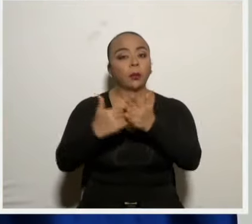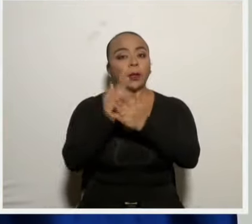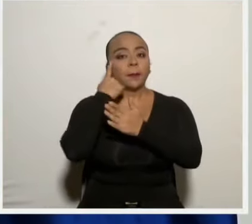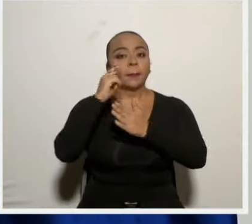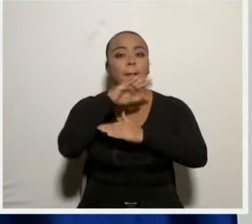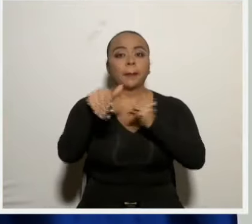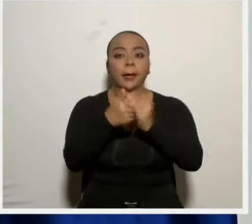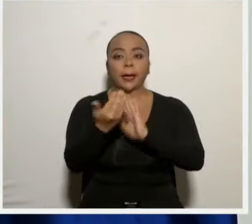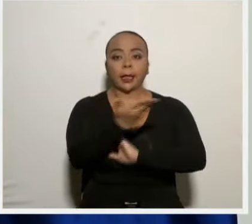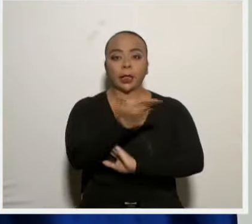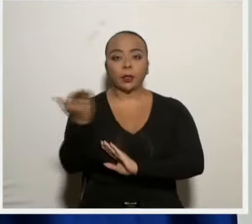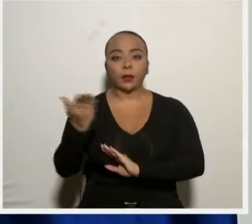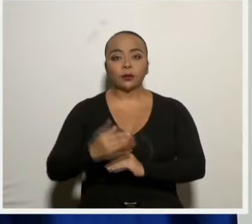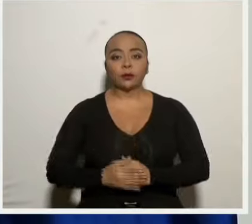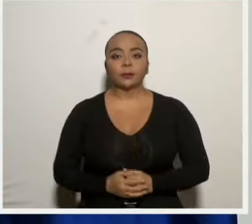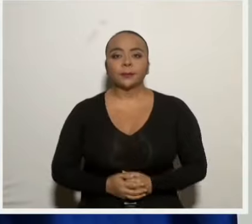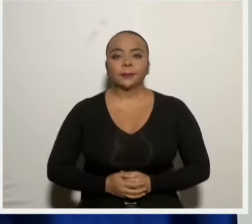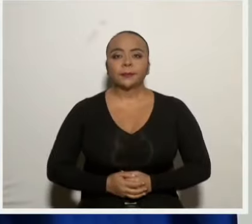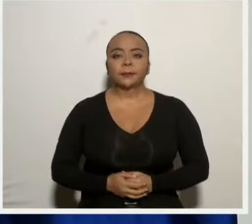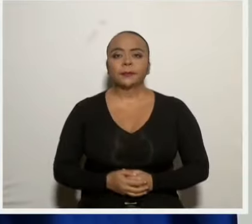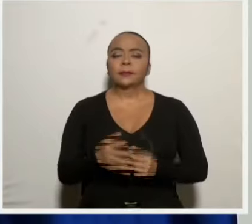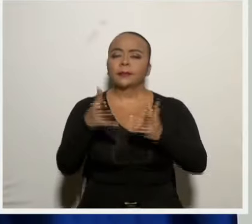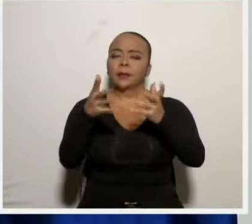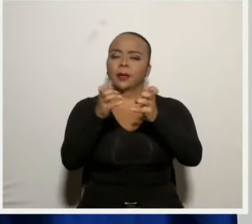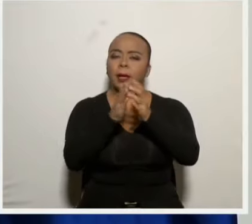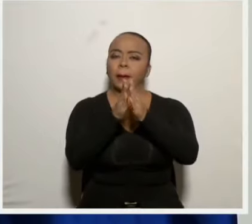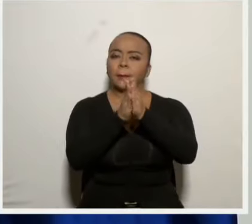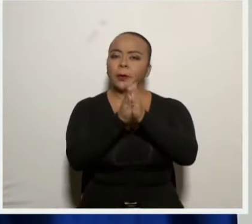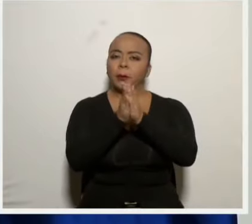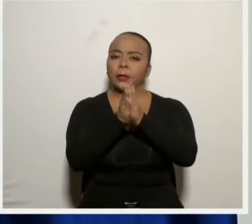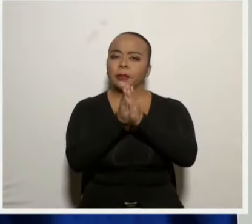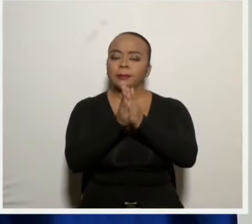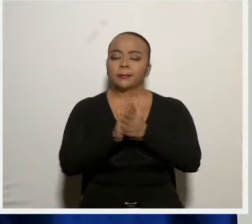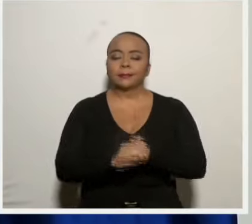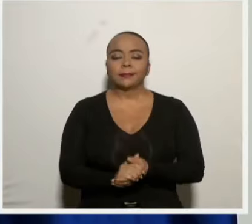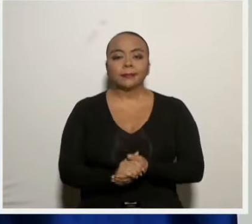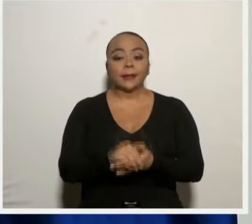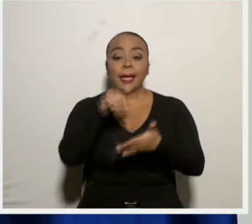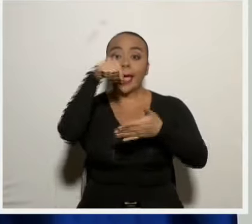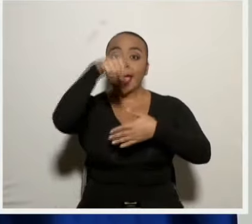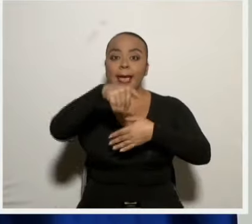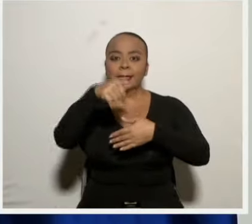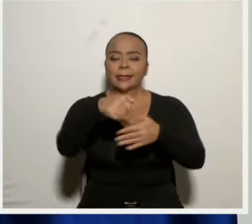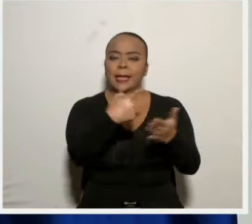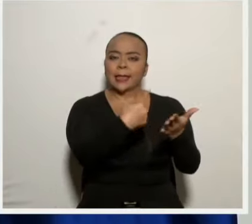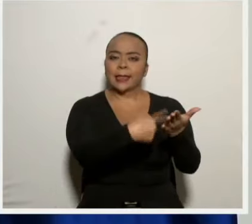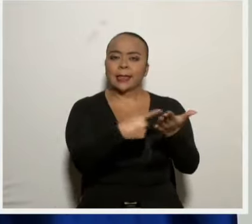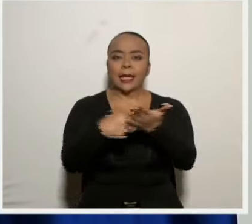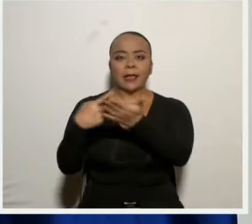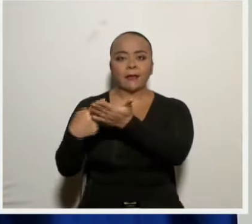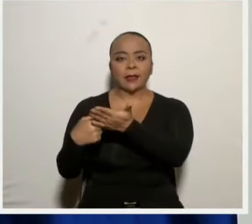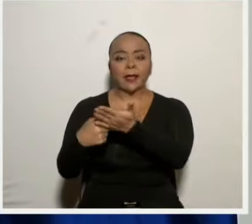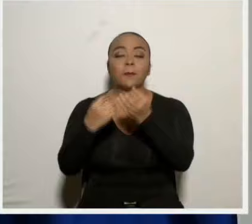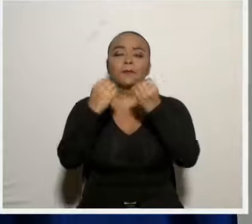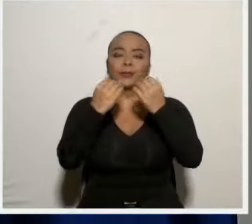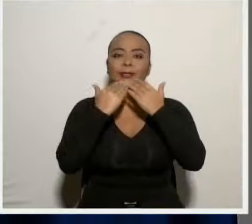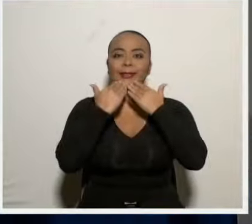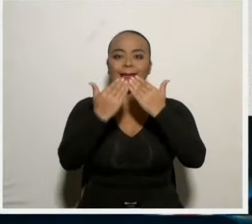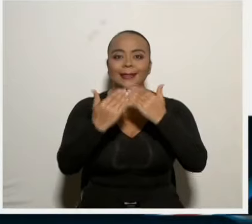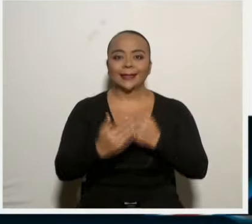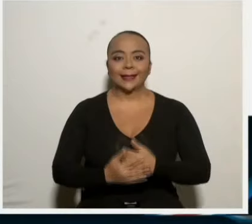todas y todos, les deseo que aprovechen al máximo esta jornada de debate. Muchas